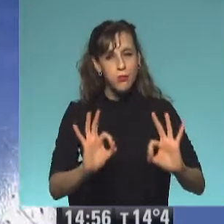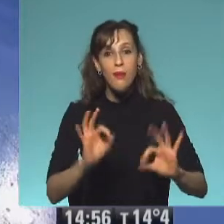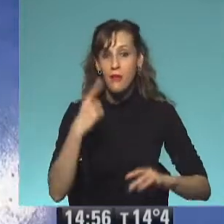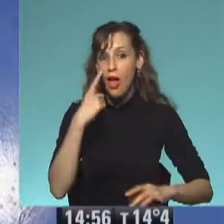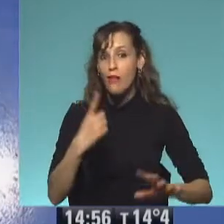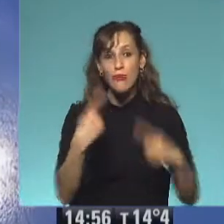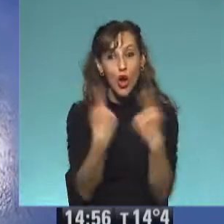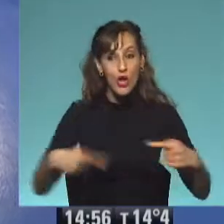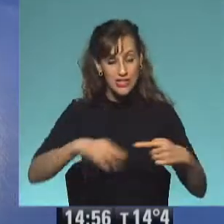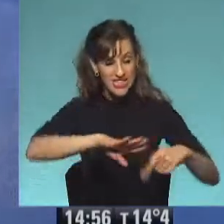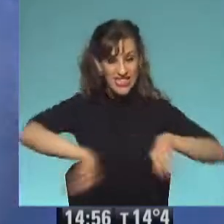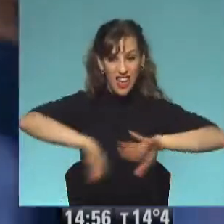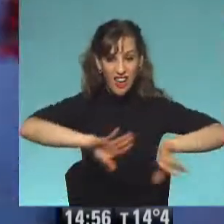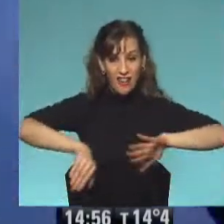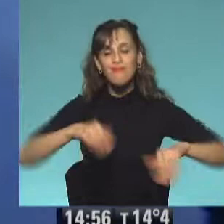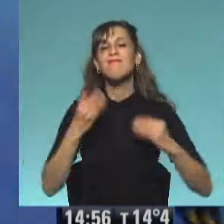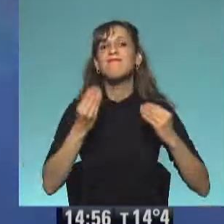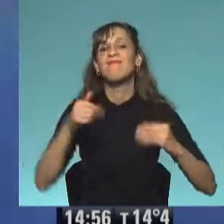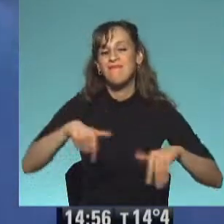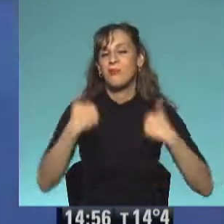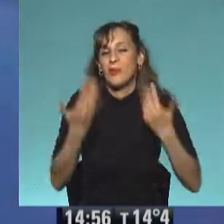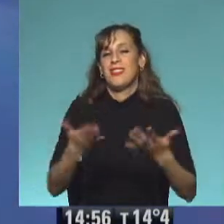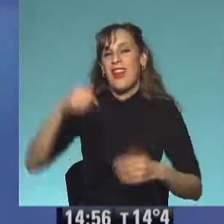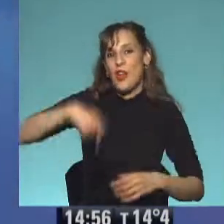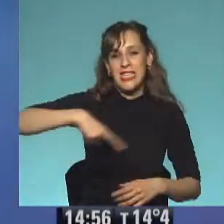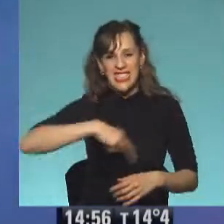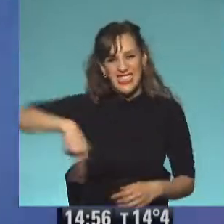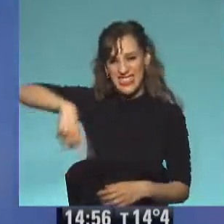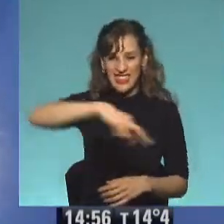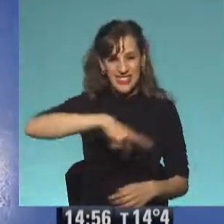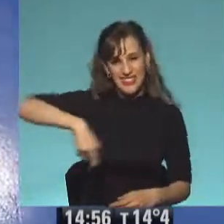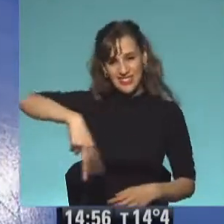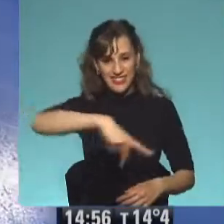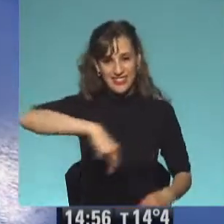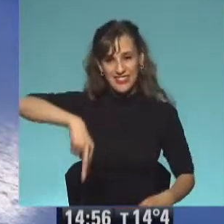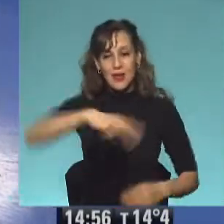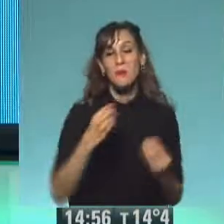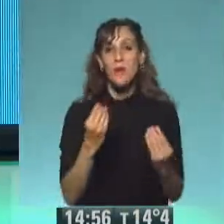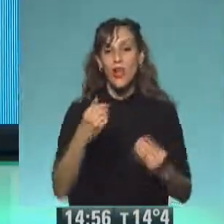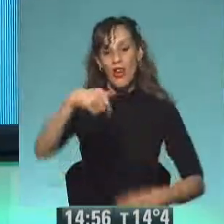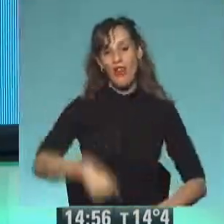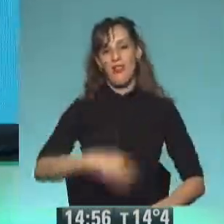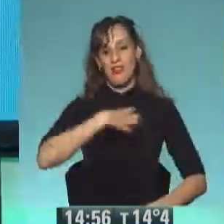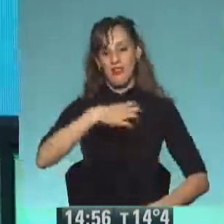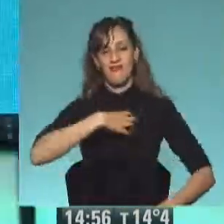espacios para movernos en casa aprovechamos corremos un poco porque viene la virgen